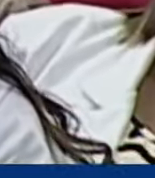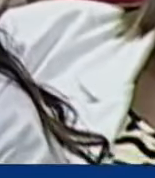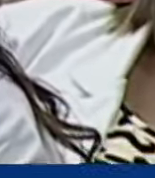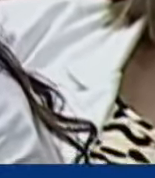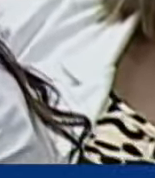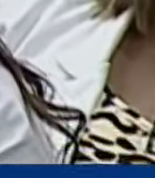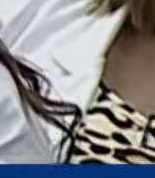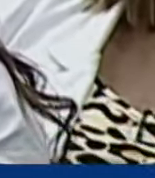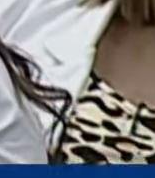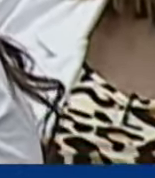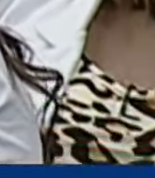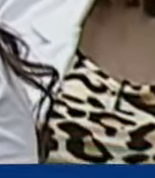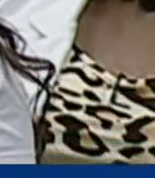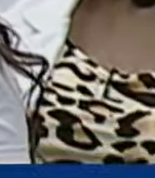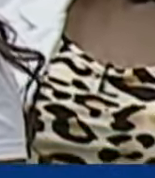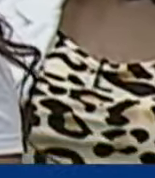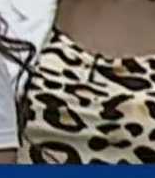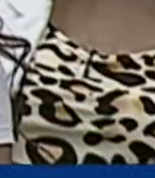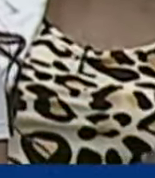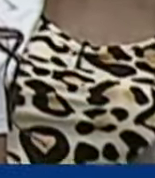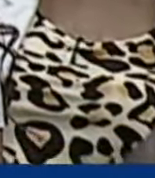Afinó